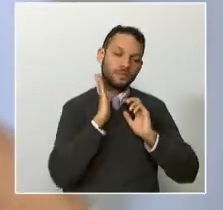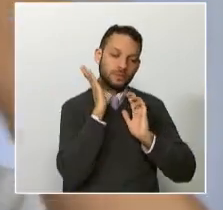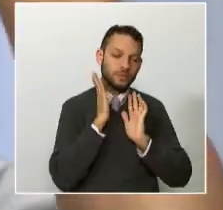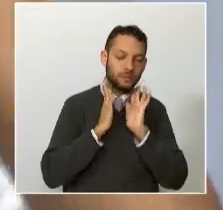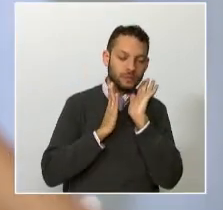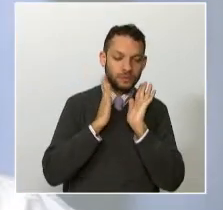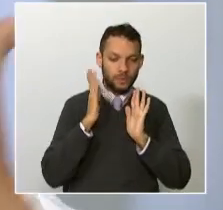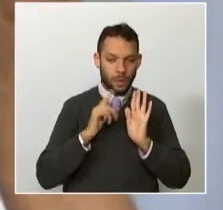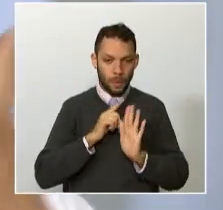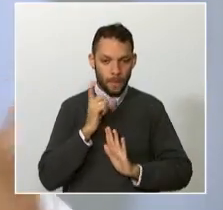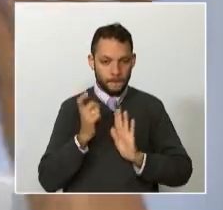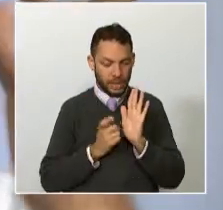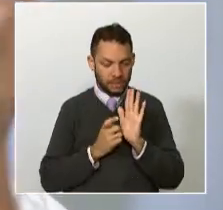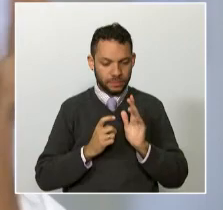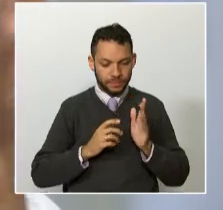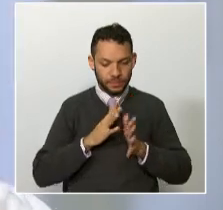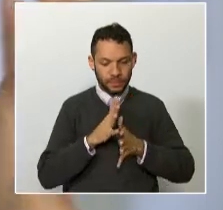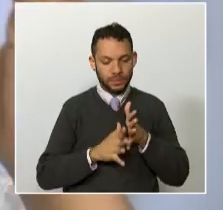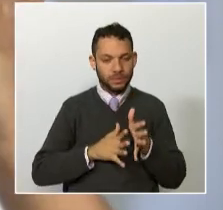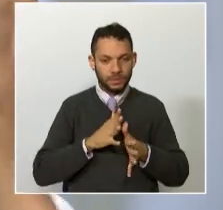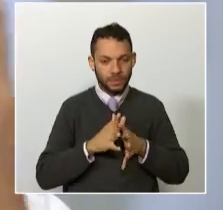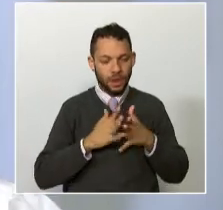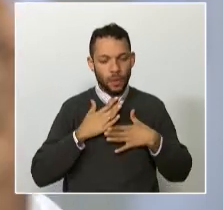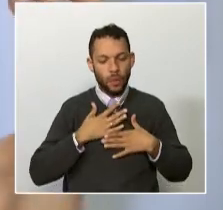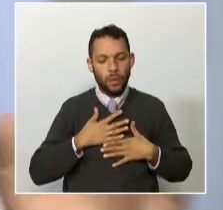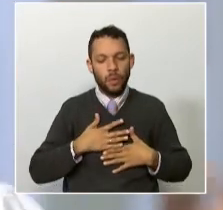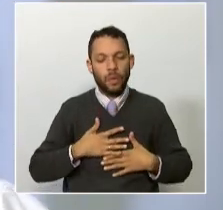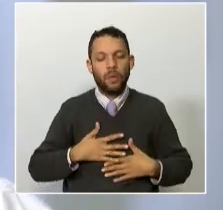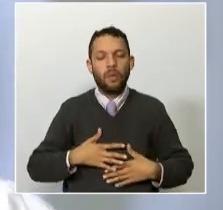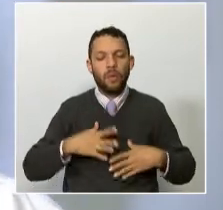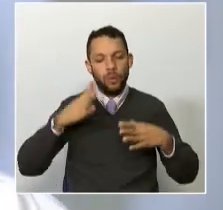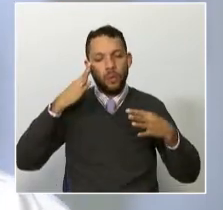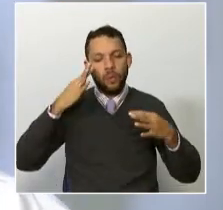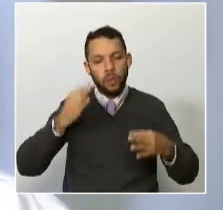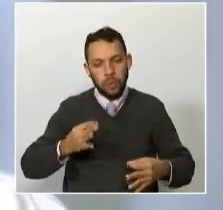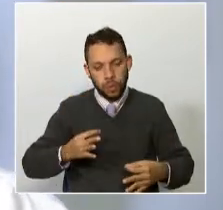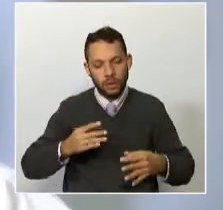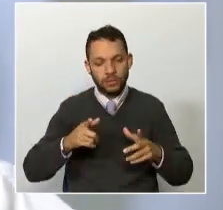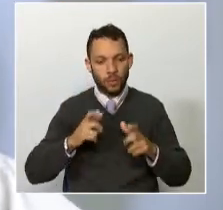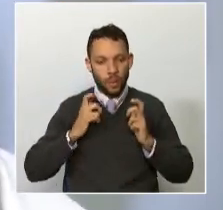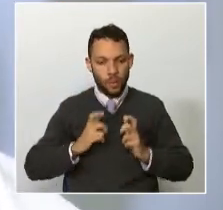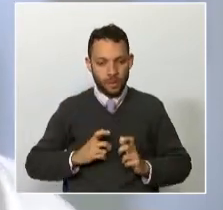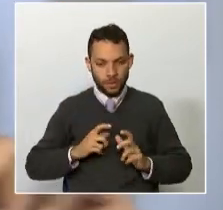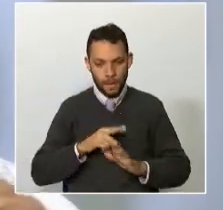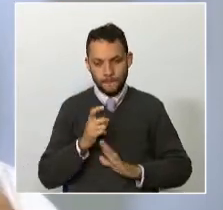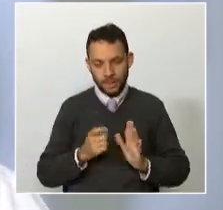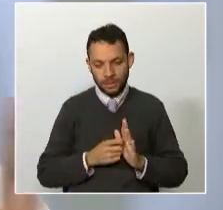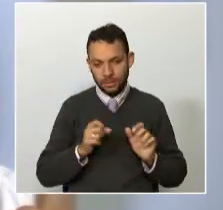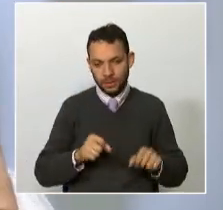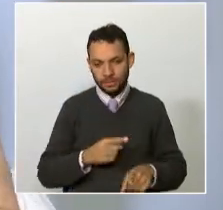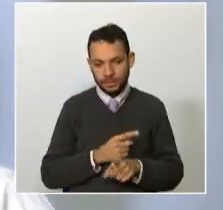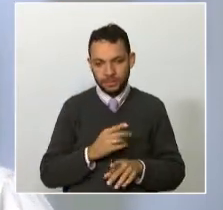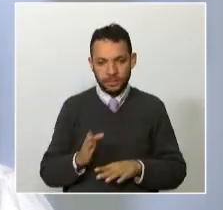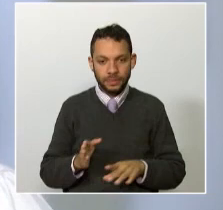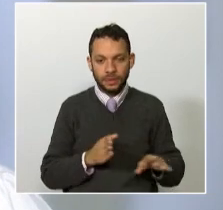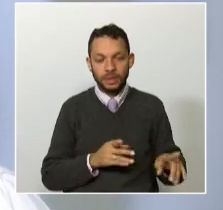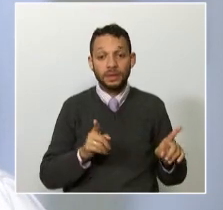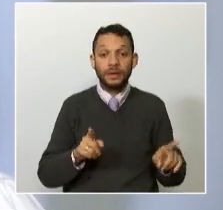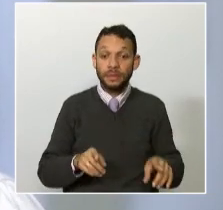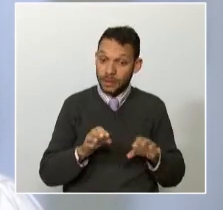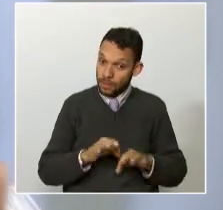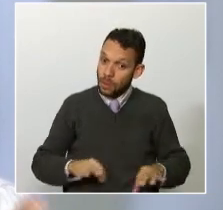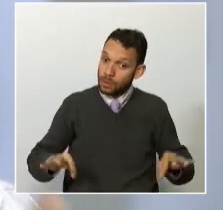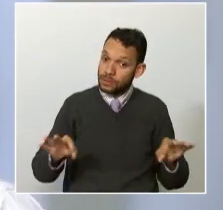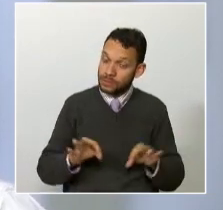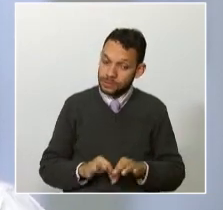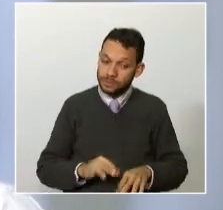cervical, que es todo el compendio que tenemos que nos abarca la parte temporomandibular. Algo muy importante que se me escapaba